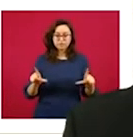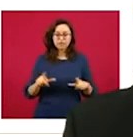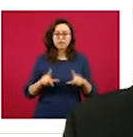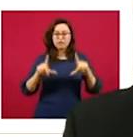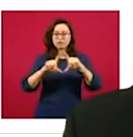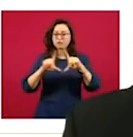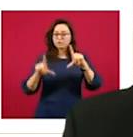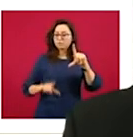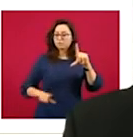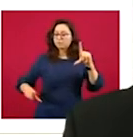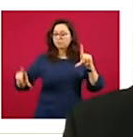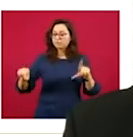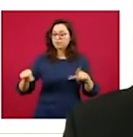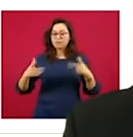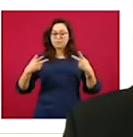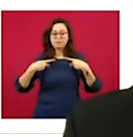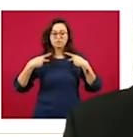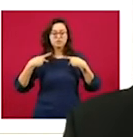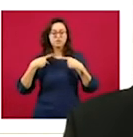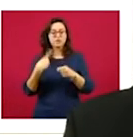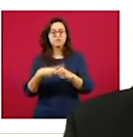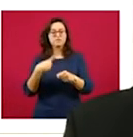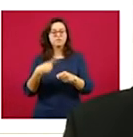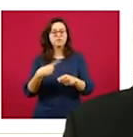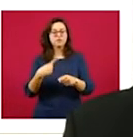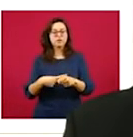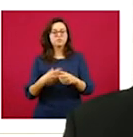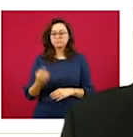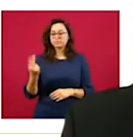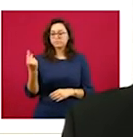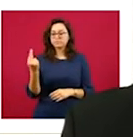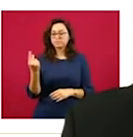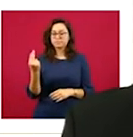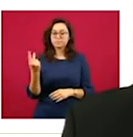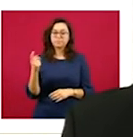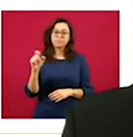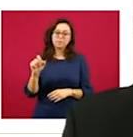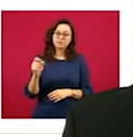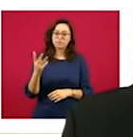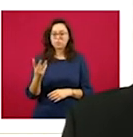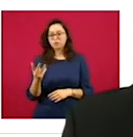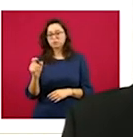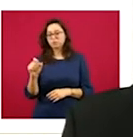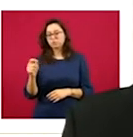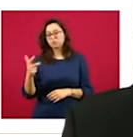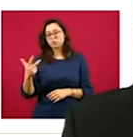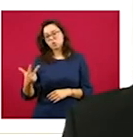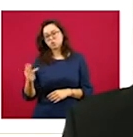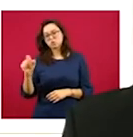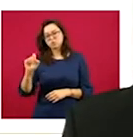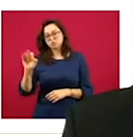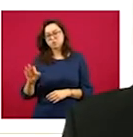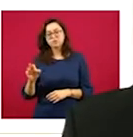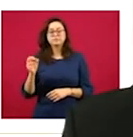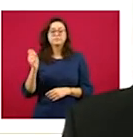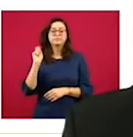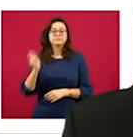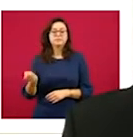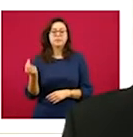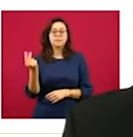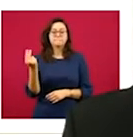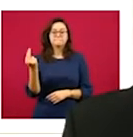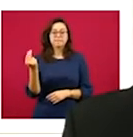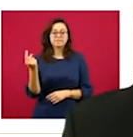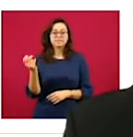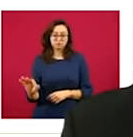Rivera y estuvo también el director del Instituto Nacional de Enfermedades Respiratorias. Ayer el doctor Juan Rivera, titular del Instituto Nacional de Salud